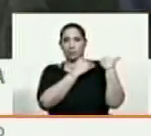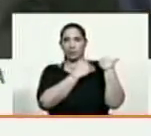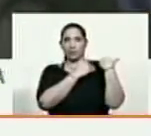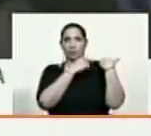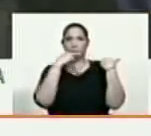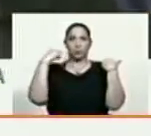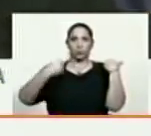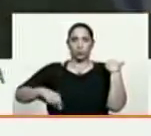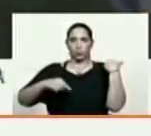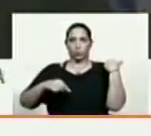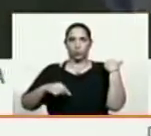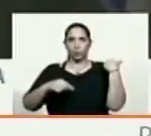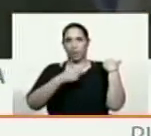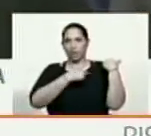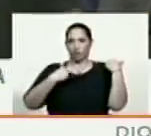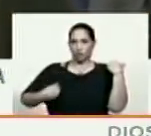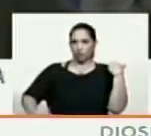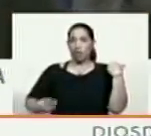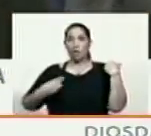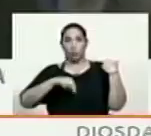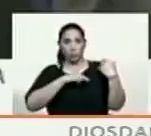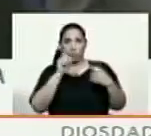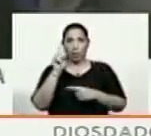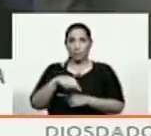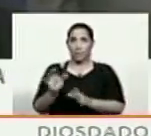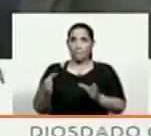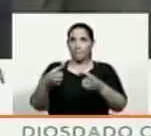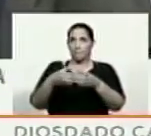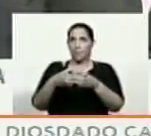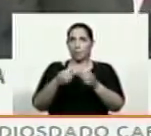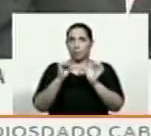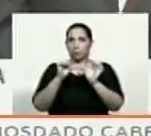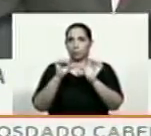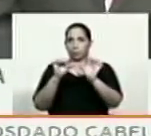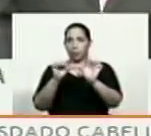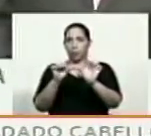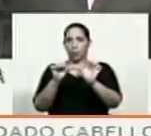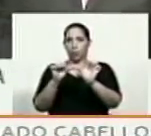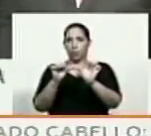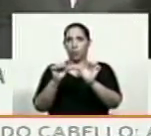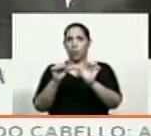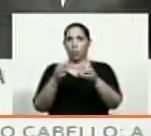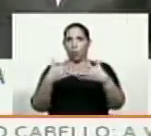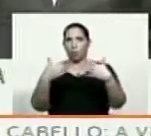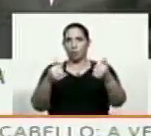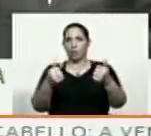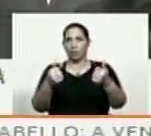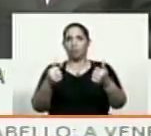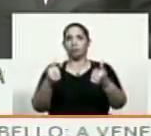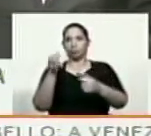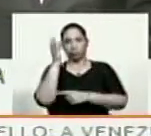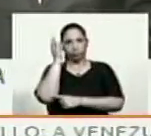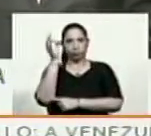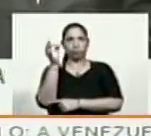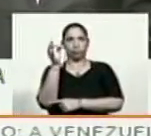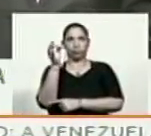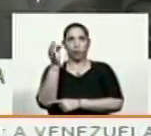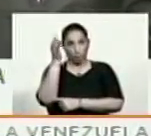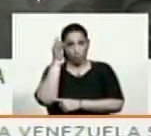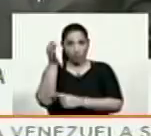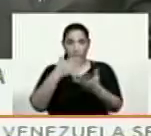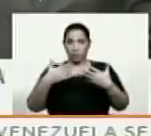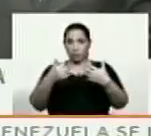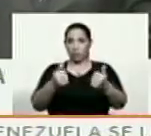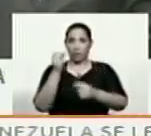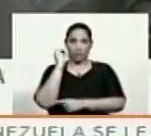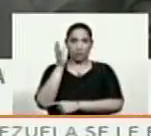Rusia, o está China con nosotros también, que son miembros permanentes del Consejo de Seguridad. De manera que desde el Consejo de Seguridad, la